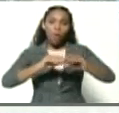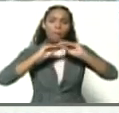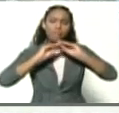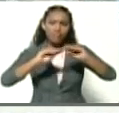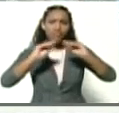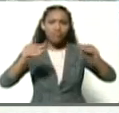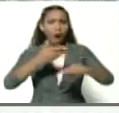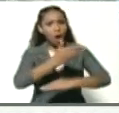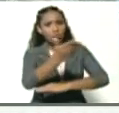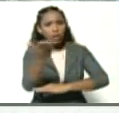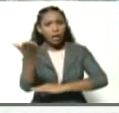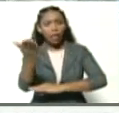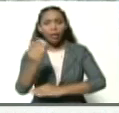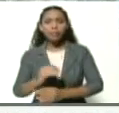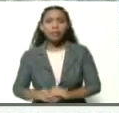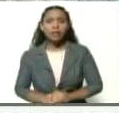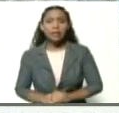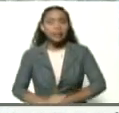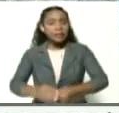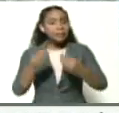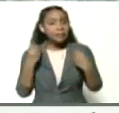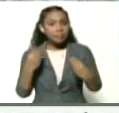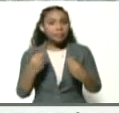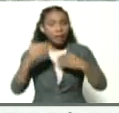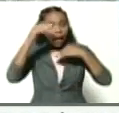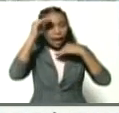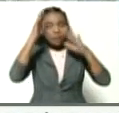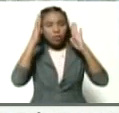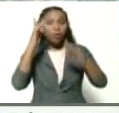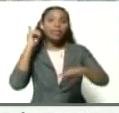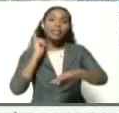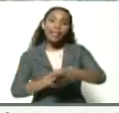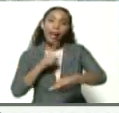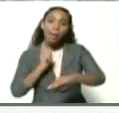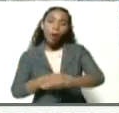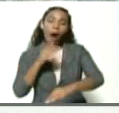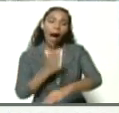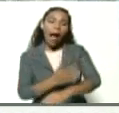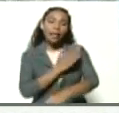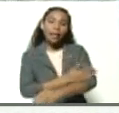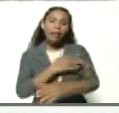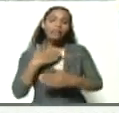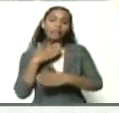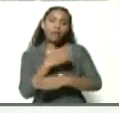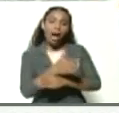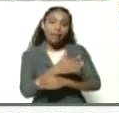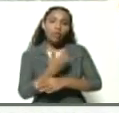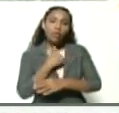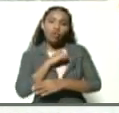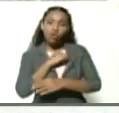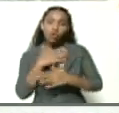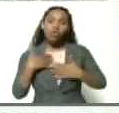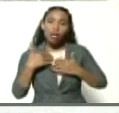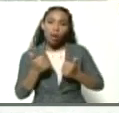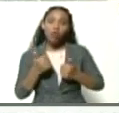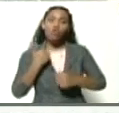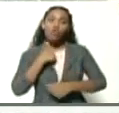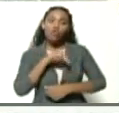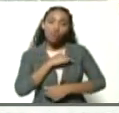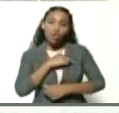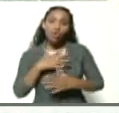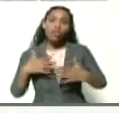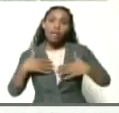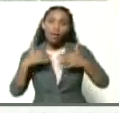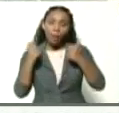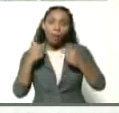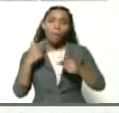cada uno de ustedes para que a tiempo, por favor, a tiempo, preséntese, que nosotros lo sanamos, nosotros lo